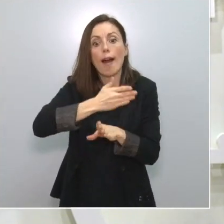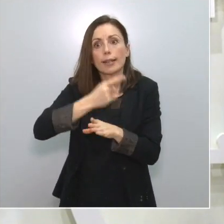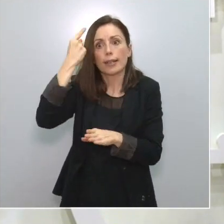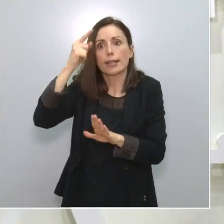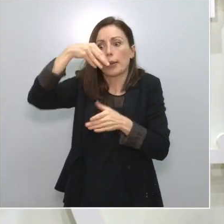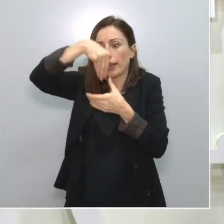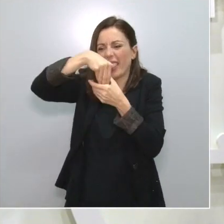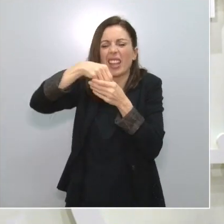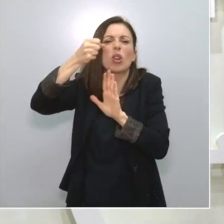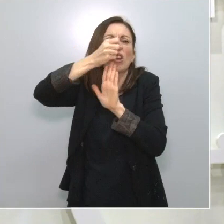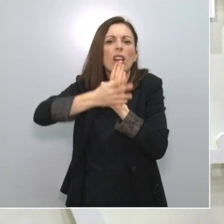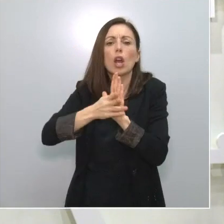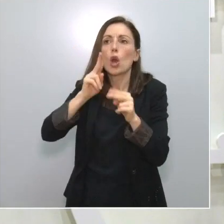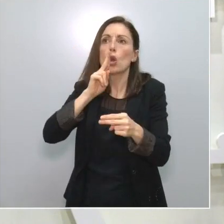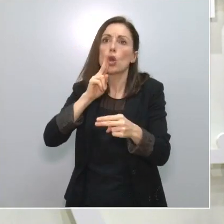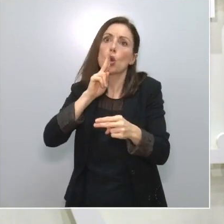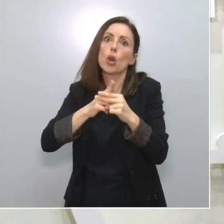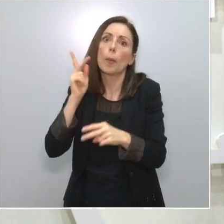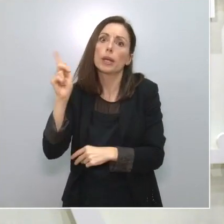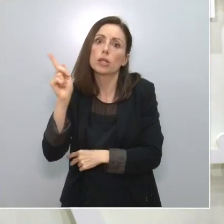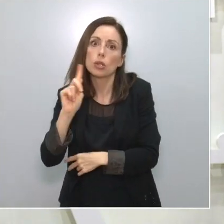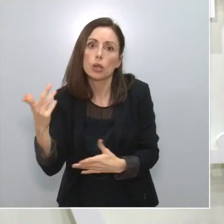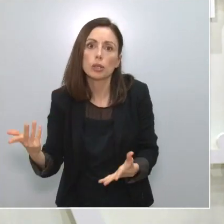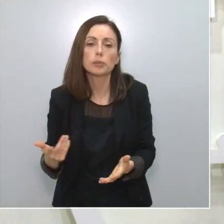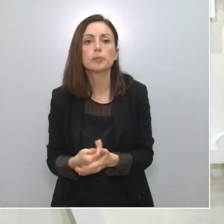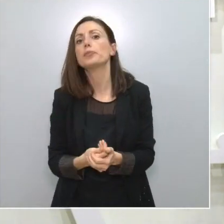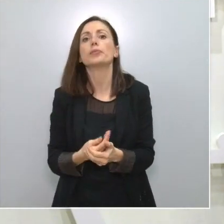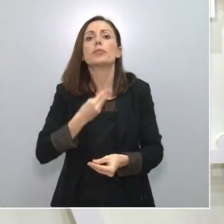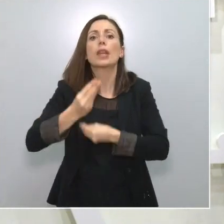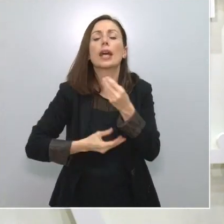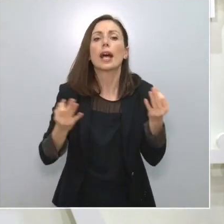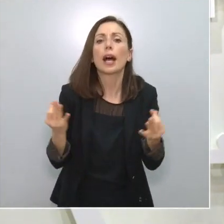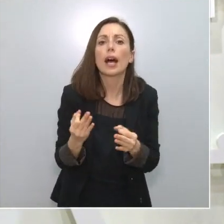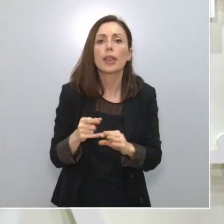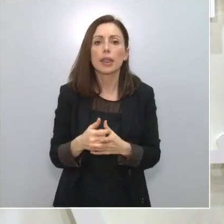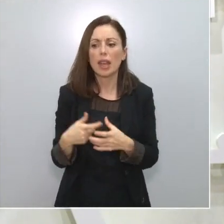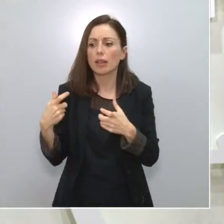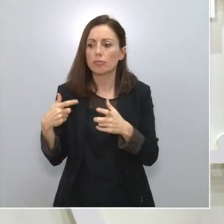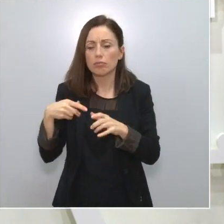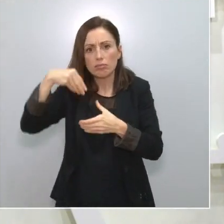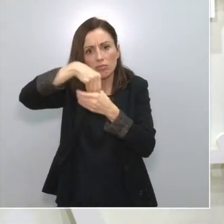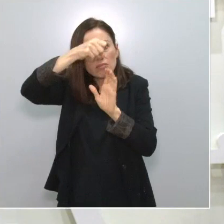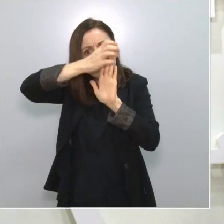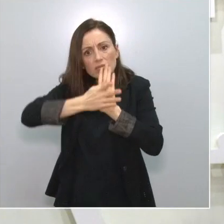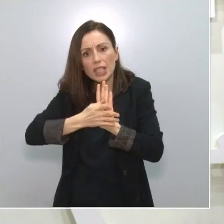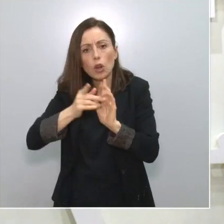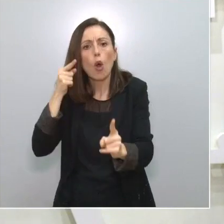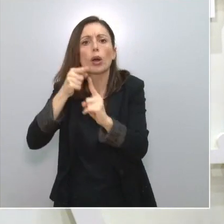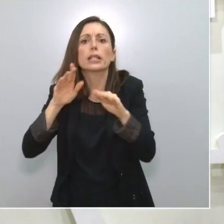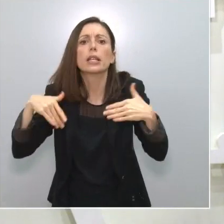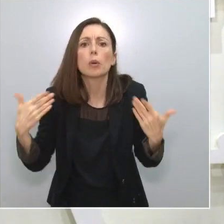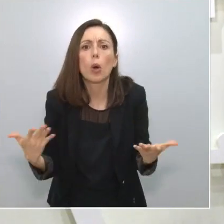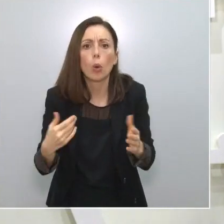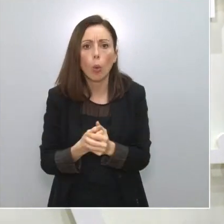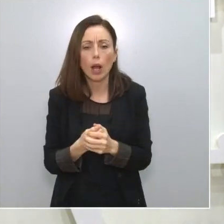más que el nombre, que mínimo que saber qué es lo que queremos hacer, cuáles son las bases de ese acuerdo, cuáles son los objetivos, cuál es la